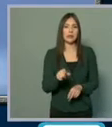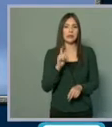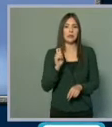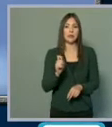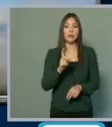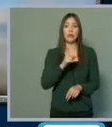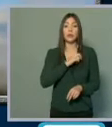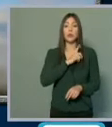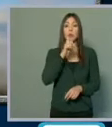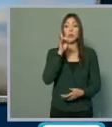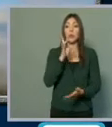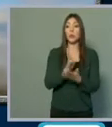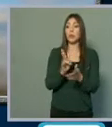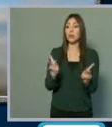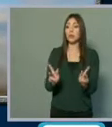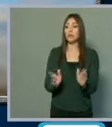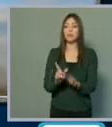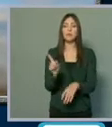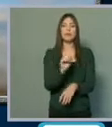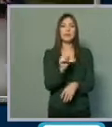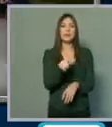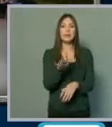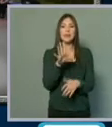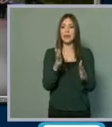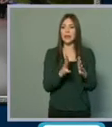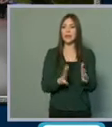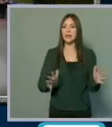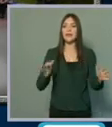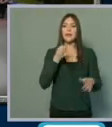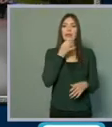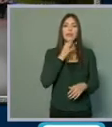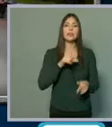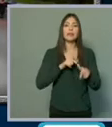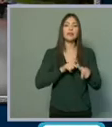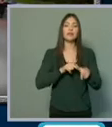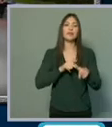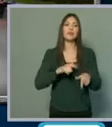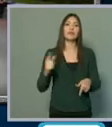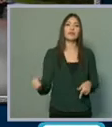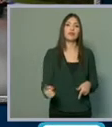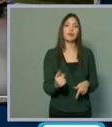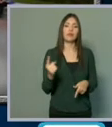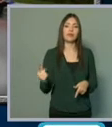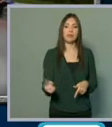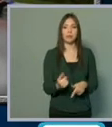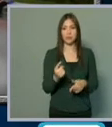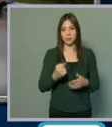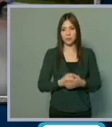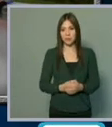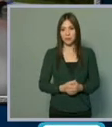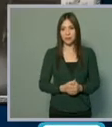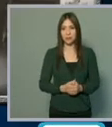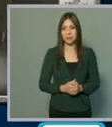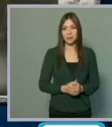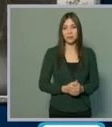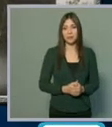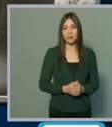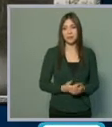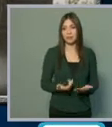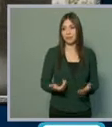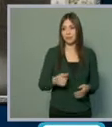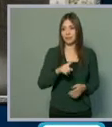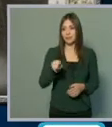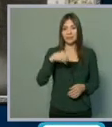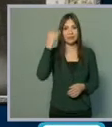nada más, no sé qué. No, al contrario. Es ahorita una fiesta permanente. Exactamente. Hasta que pueden